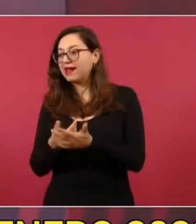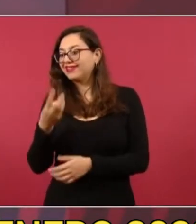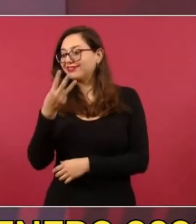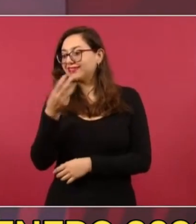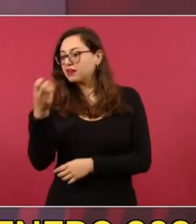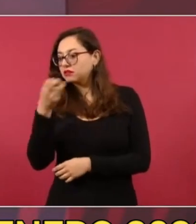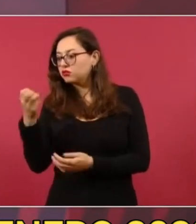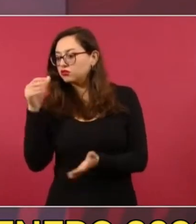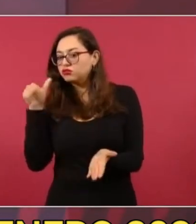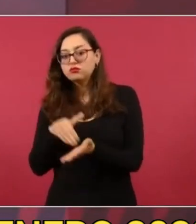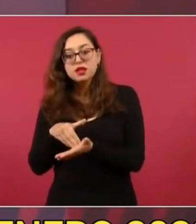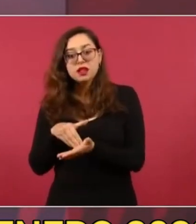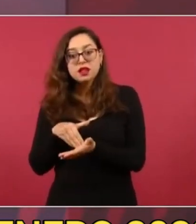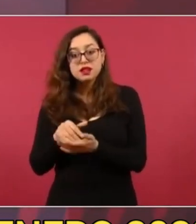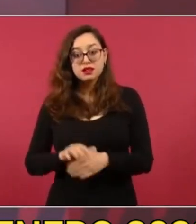luego